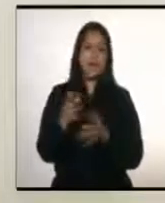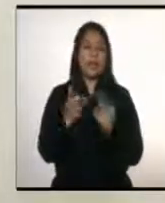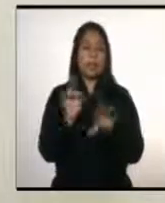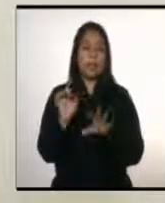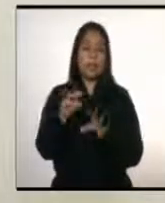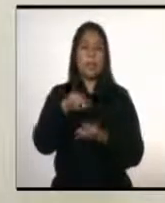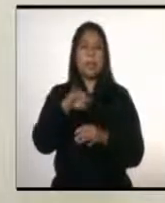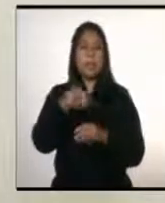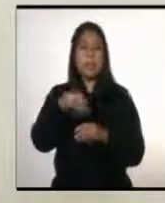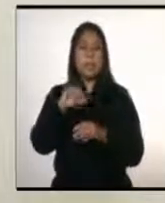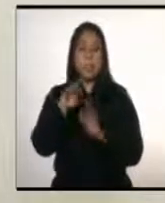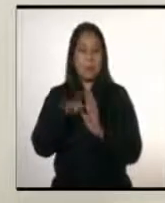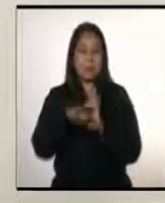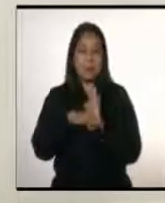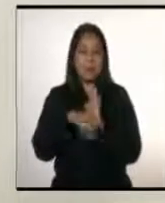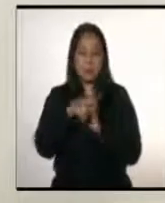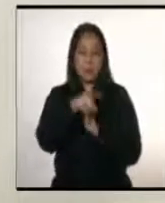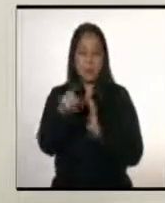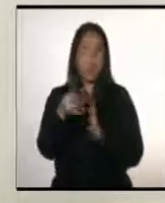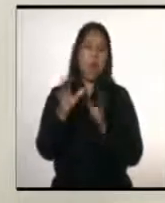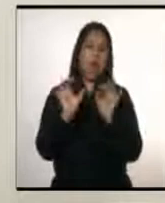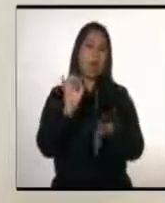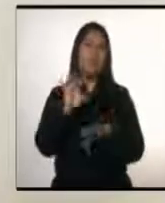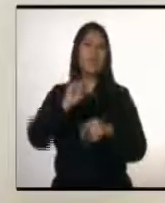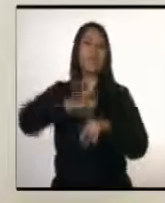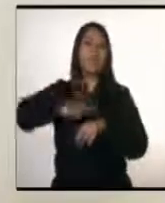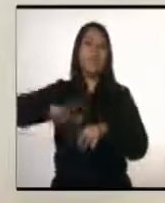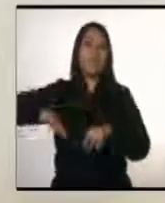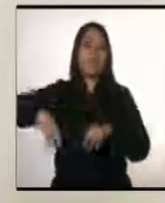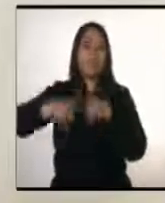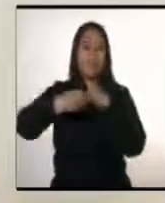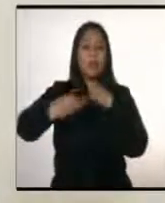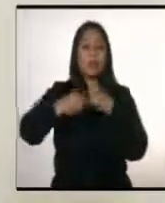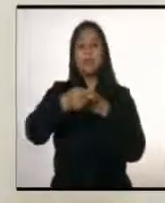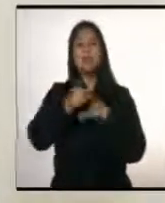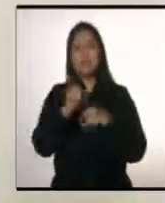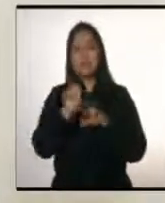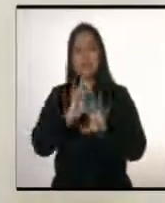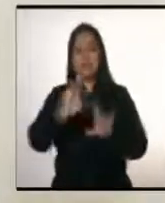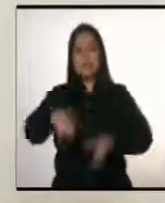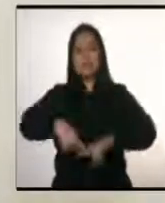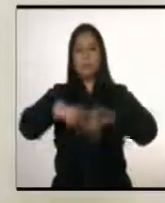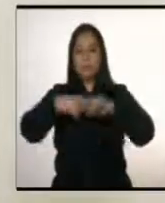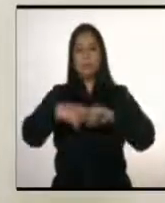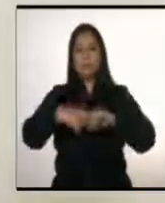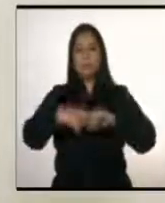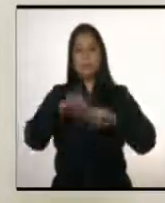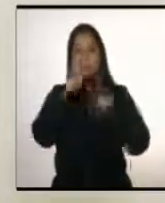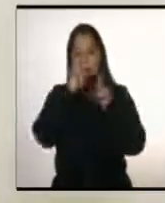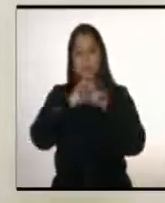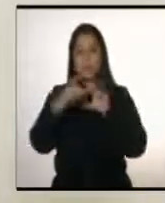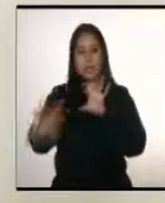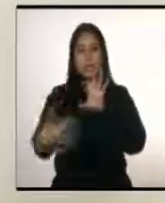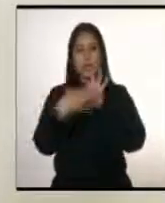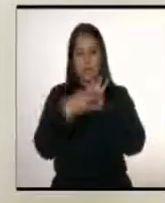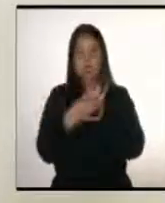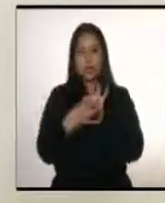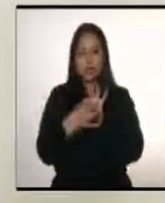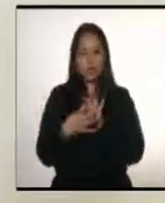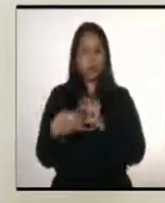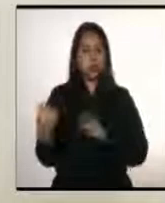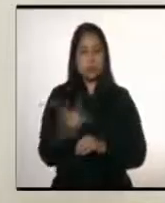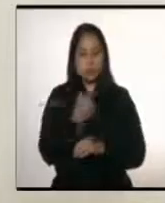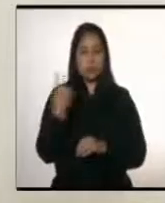los intereses moratorios y que podamos solventar la crisis en una unión sin precedentes en el